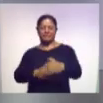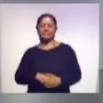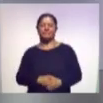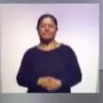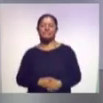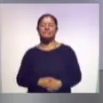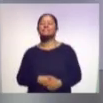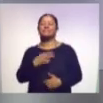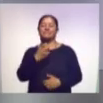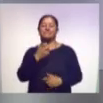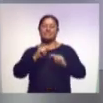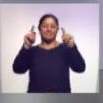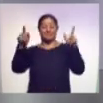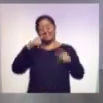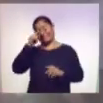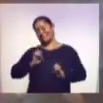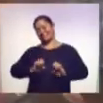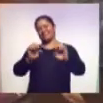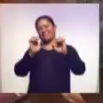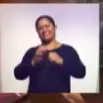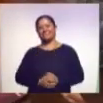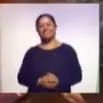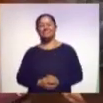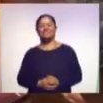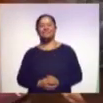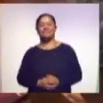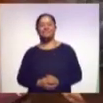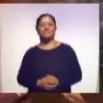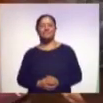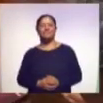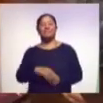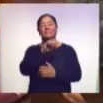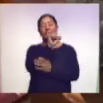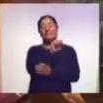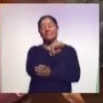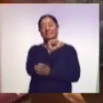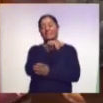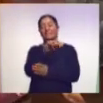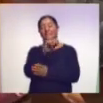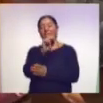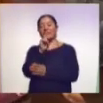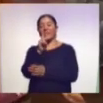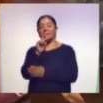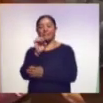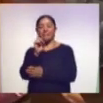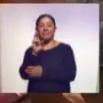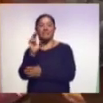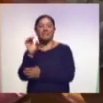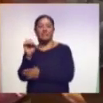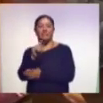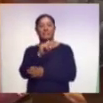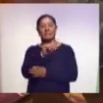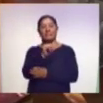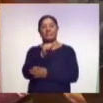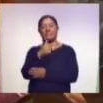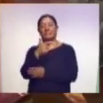es Tlaxcala Extraordinario. En San Pedro Tlalcuapan se tocan con los dedos y con